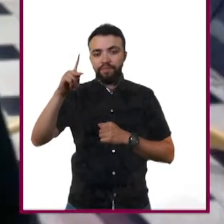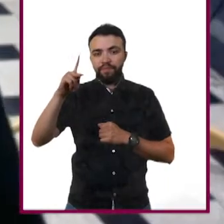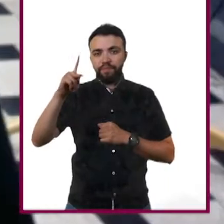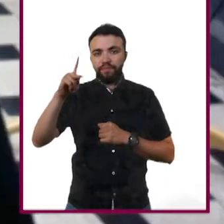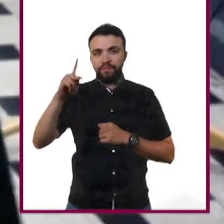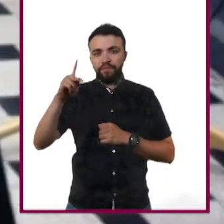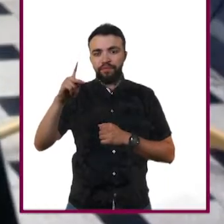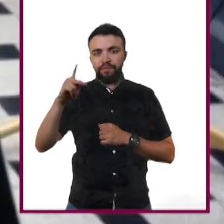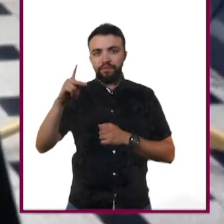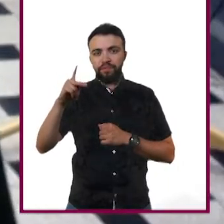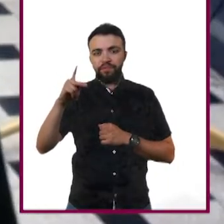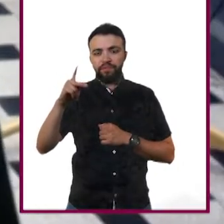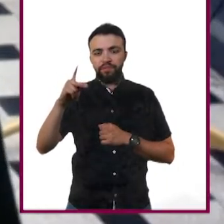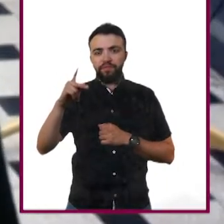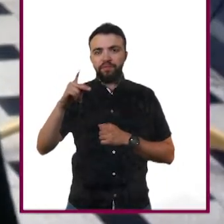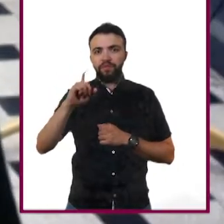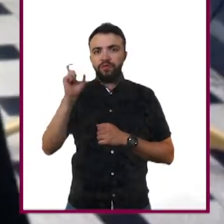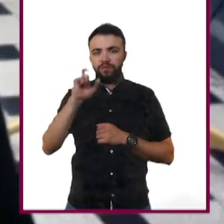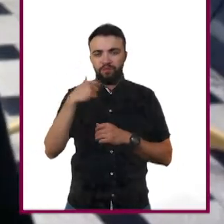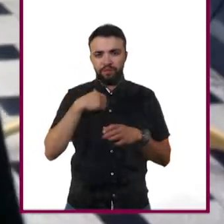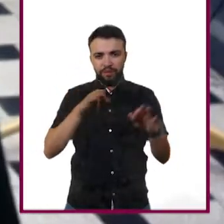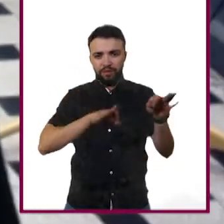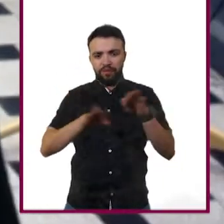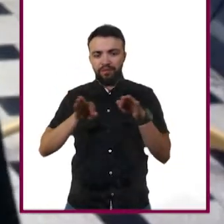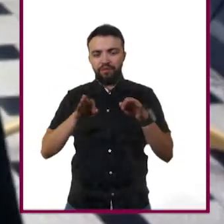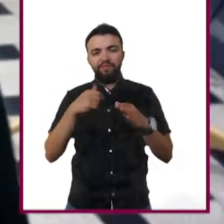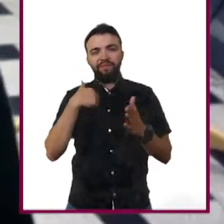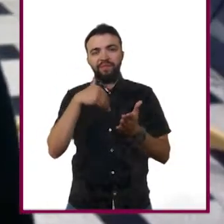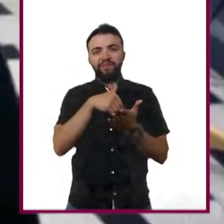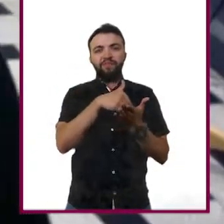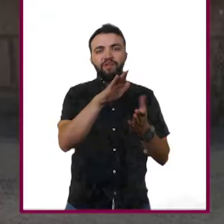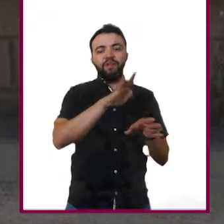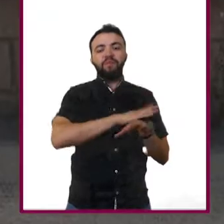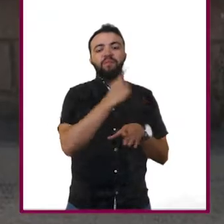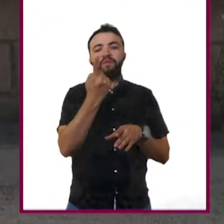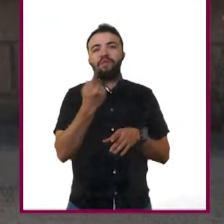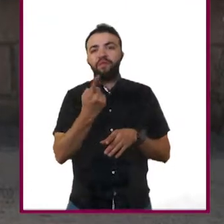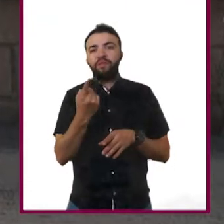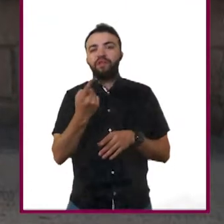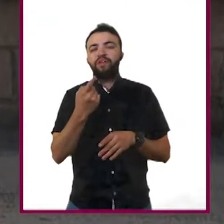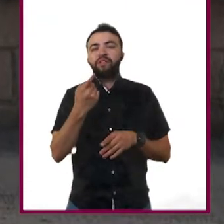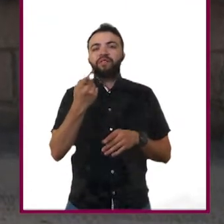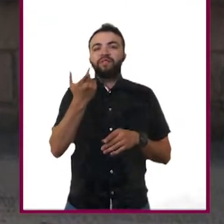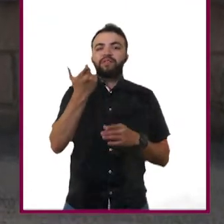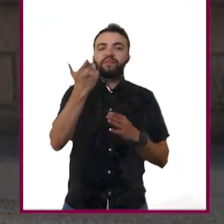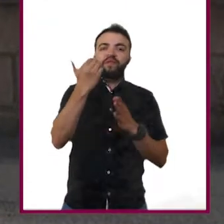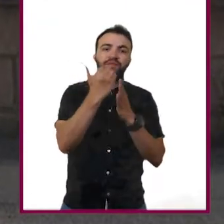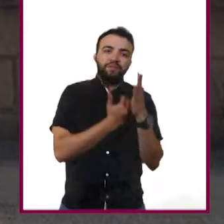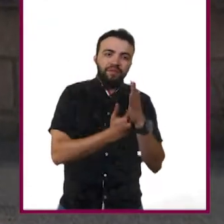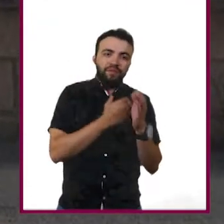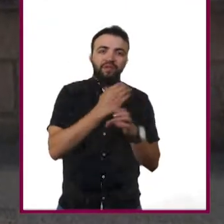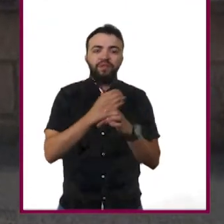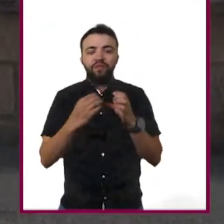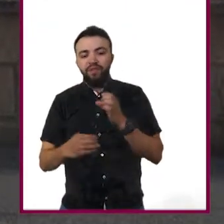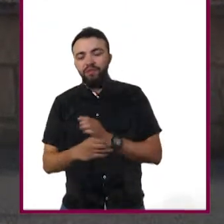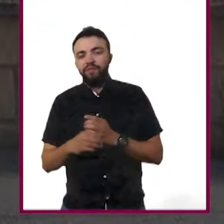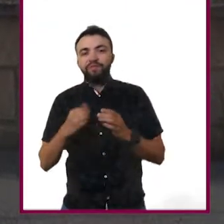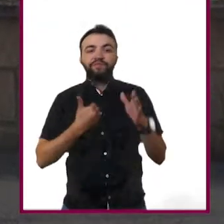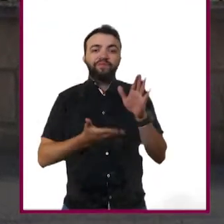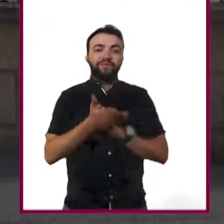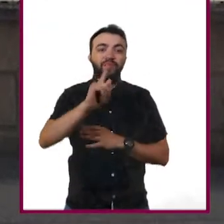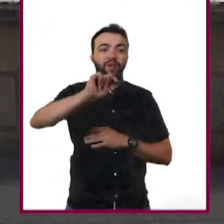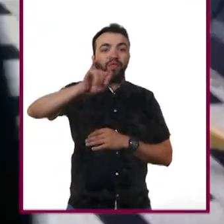me despidieron del trabajo que tenía porque vino la devaluación, me tuve que ir a Tijuana, porque ese era el único sitio donde podía